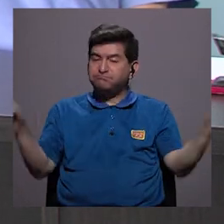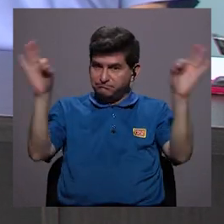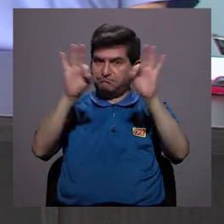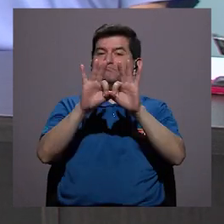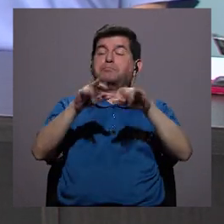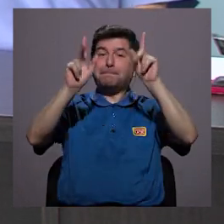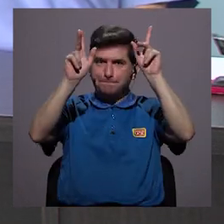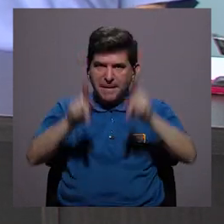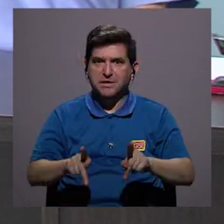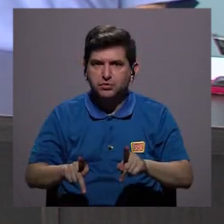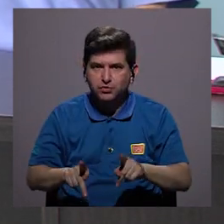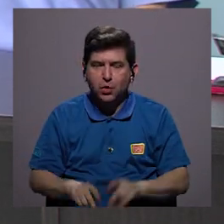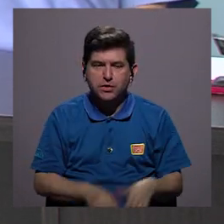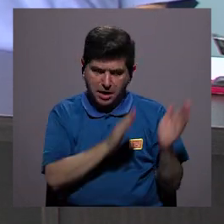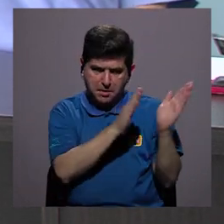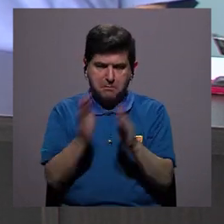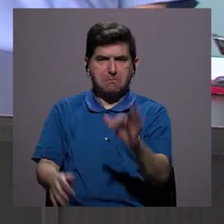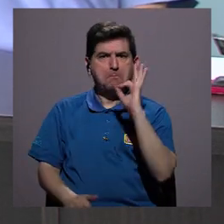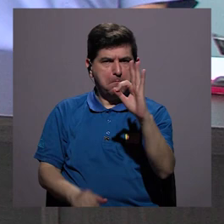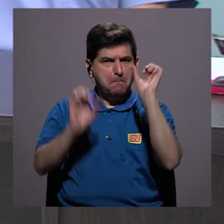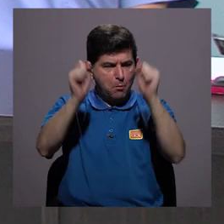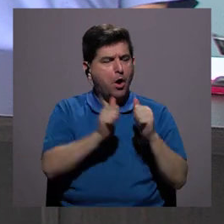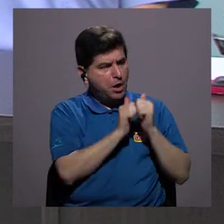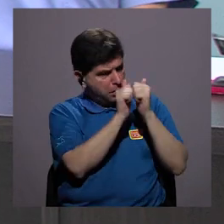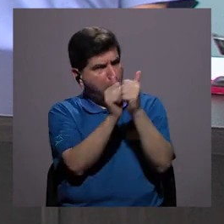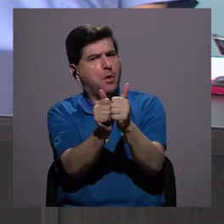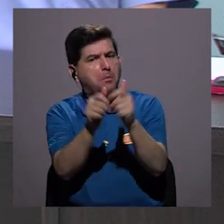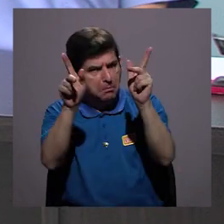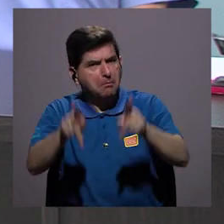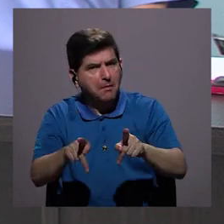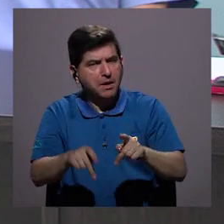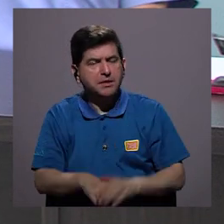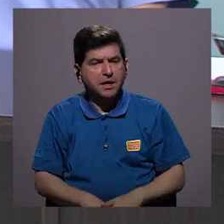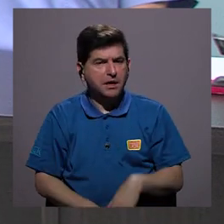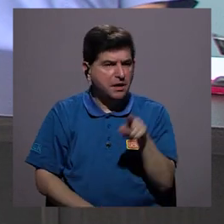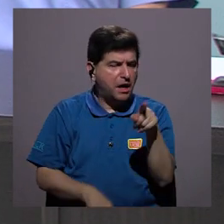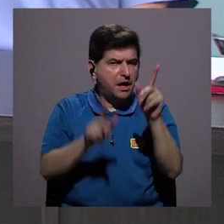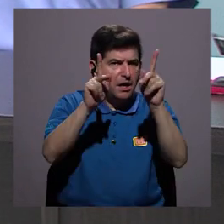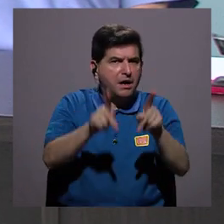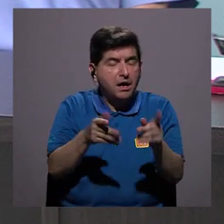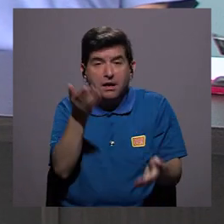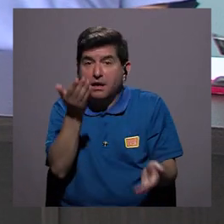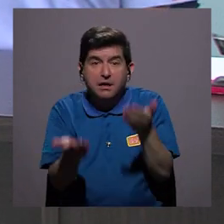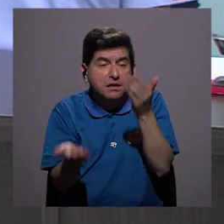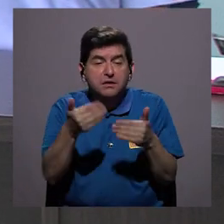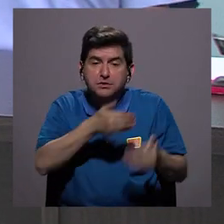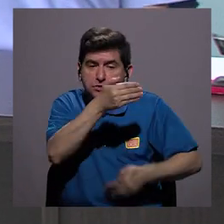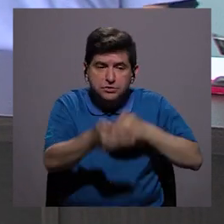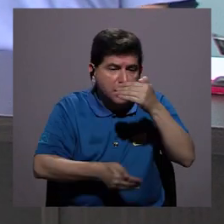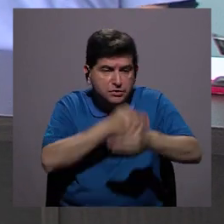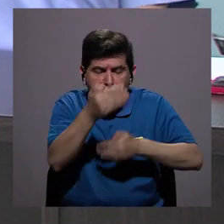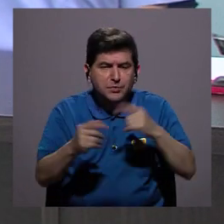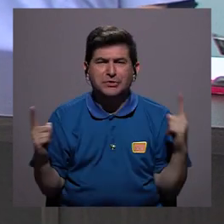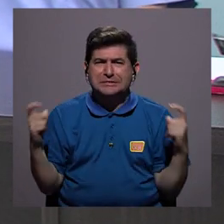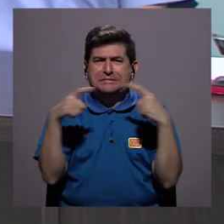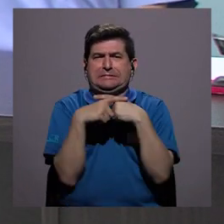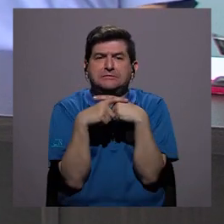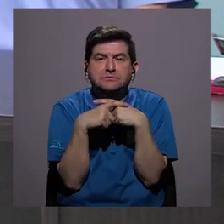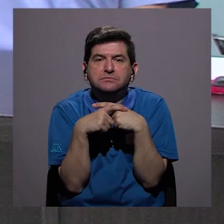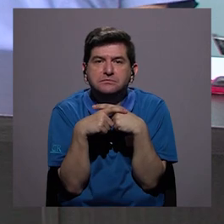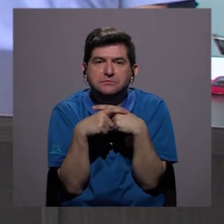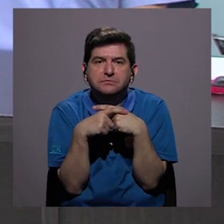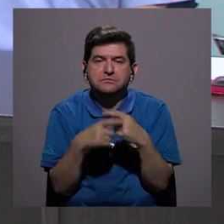importantes. Entonces, una persona bien preparada puede acompañar a la persona, al paciente, en el proceso de